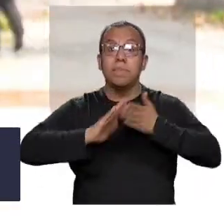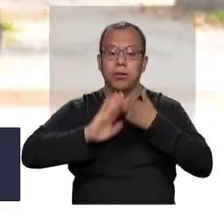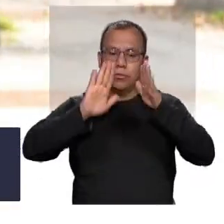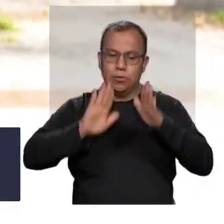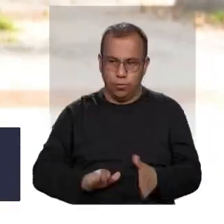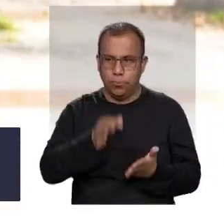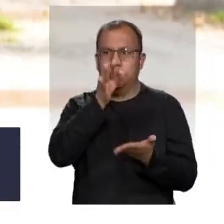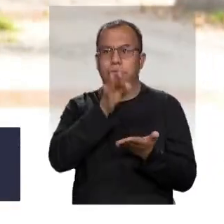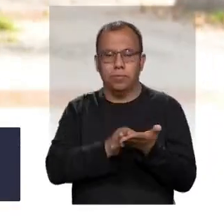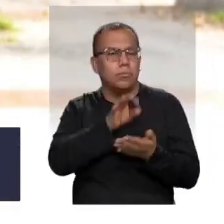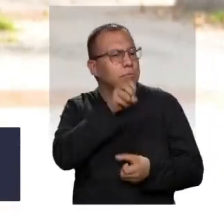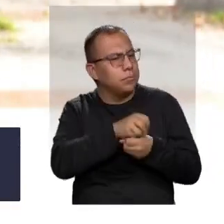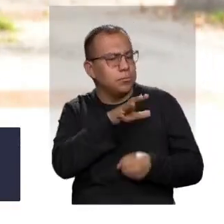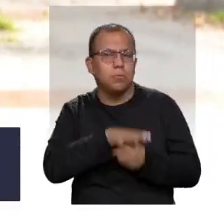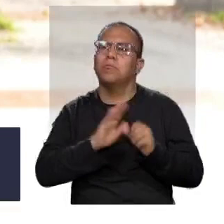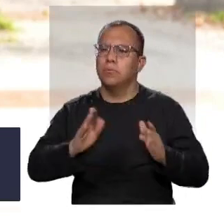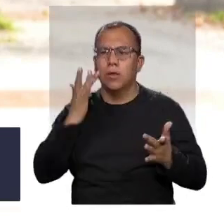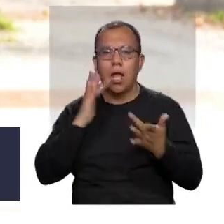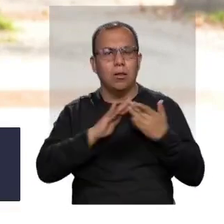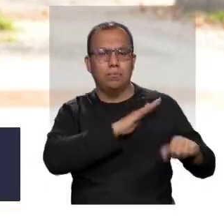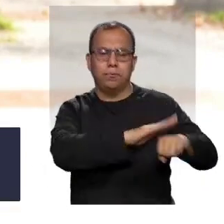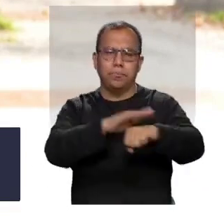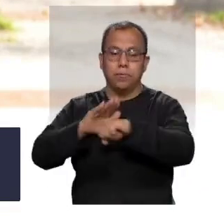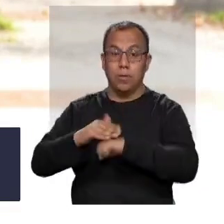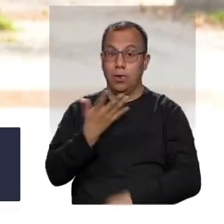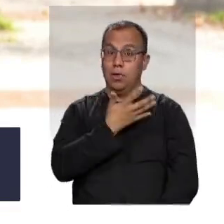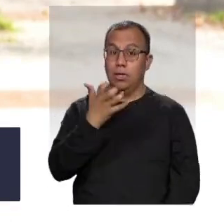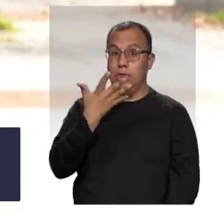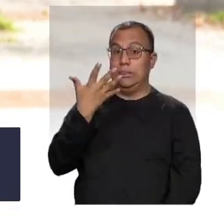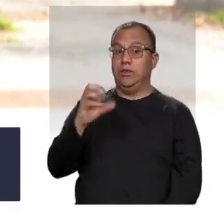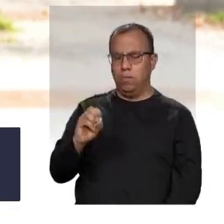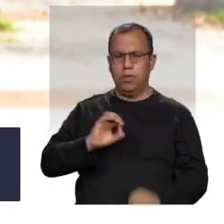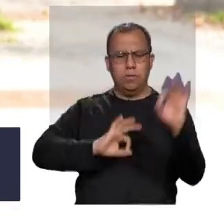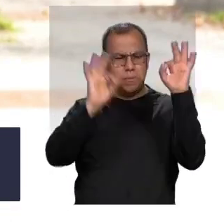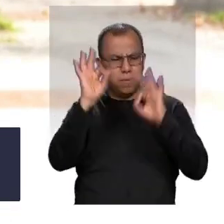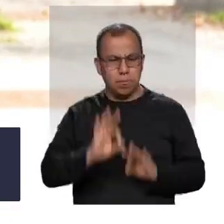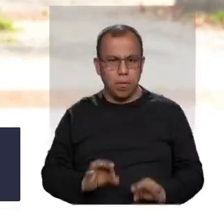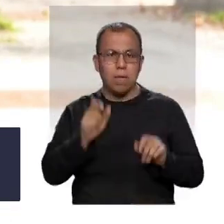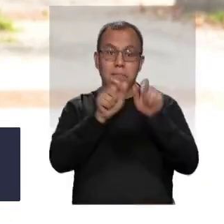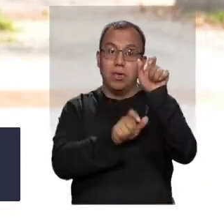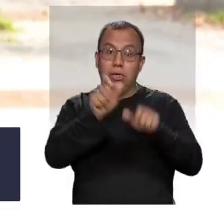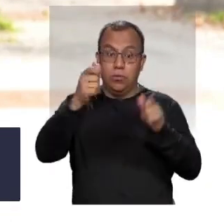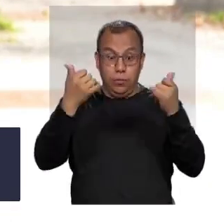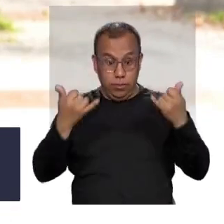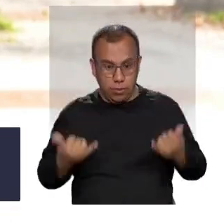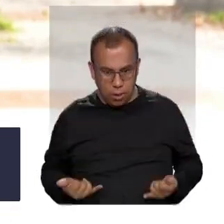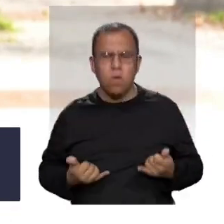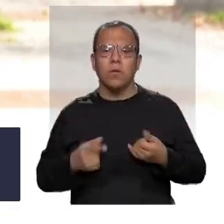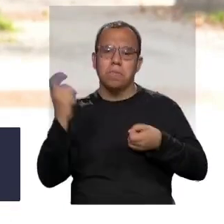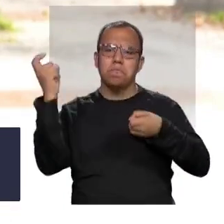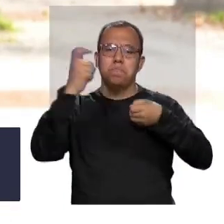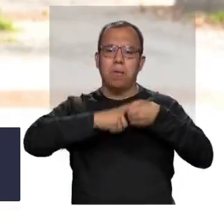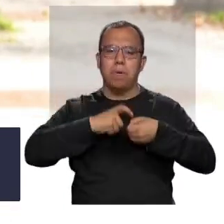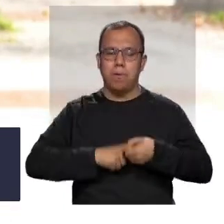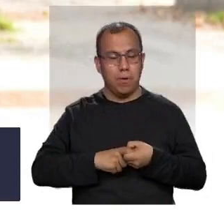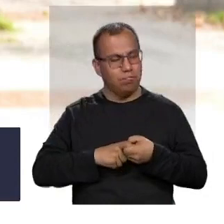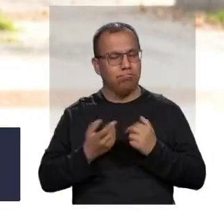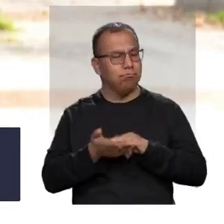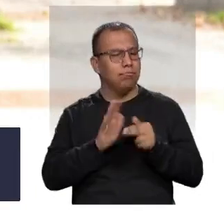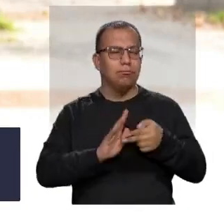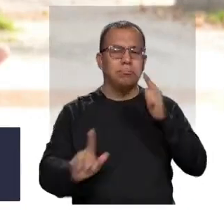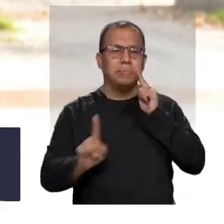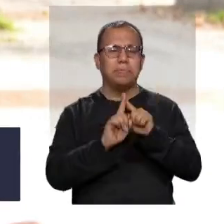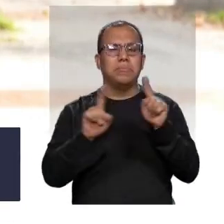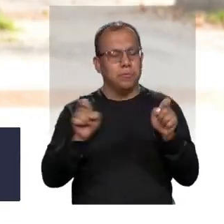capital. El distrito extendió la invitación a más de 550 organizaciones y personas que tienen registradas. Todo esto con el